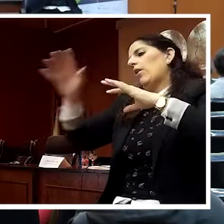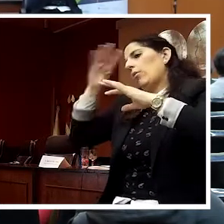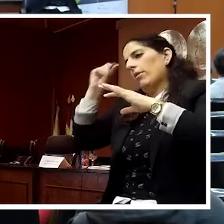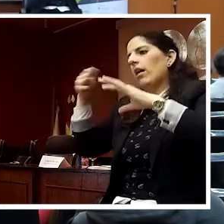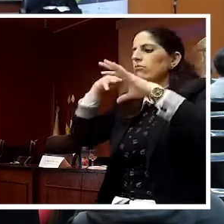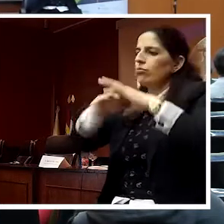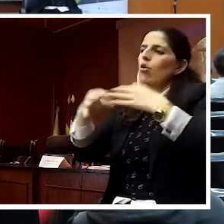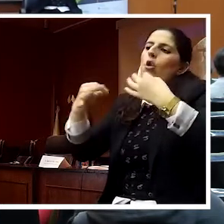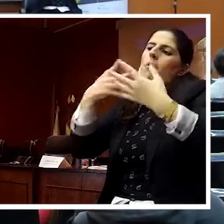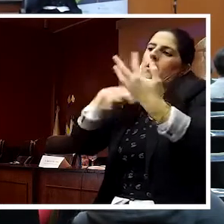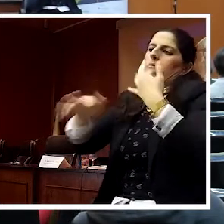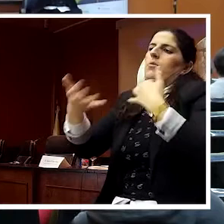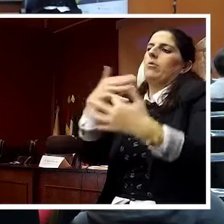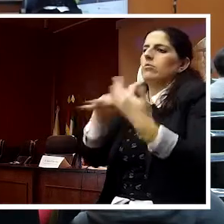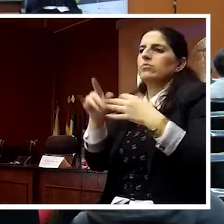fisiológica.